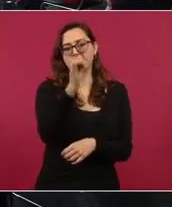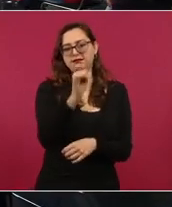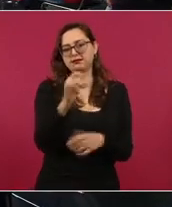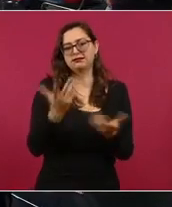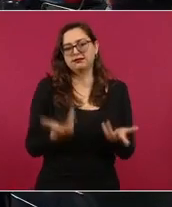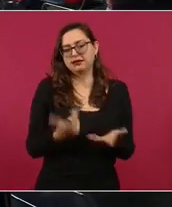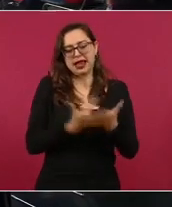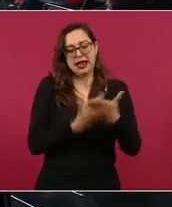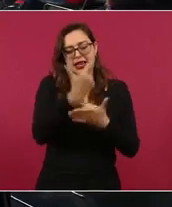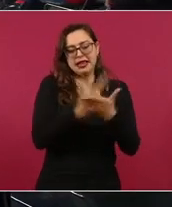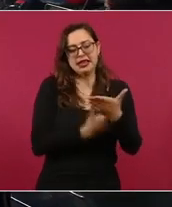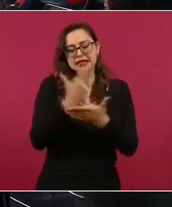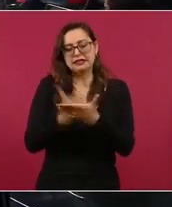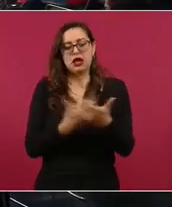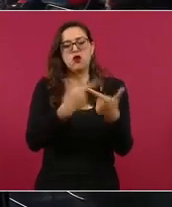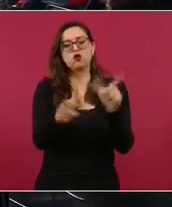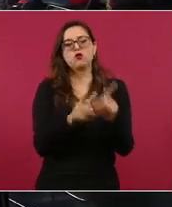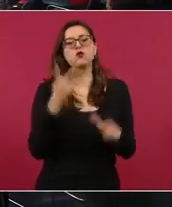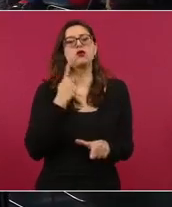que por lo general